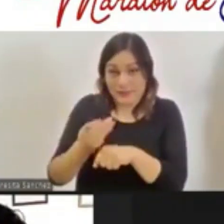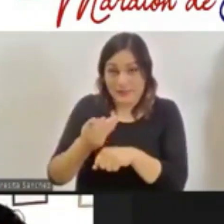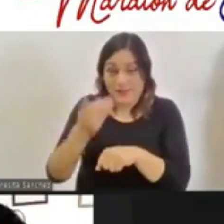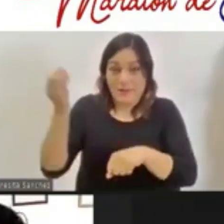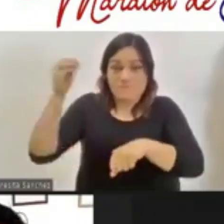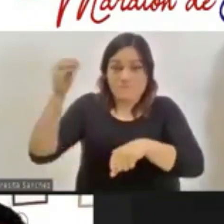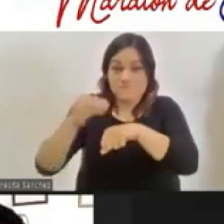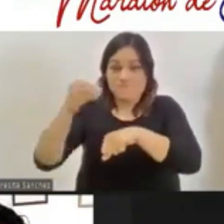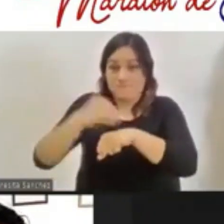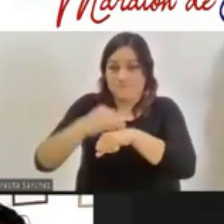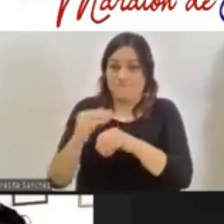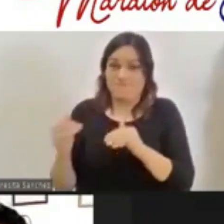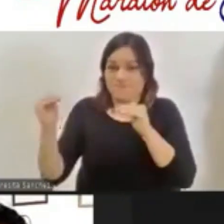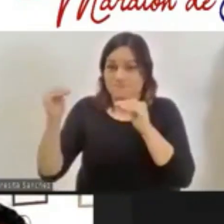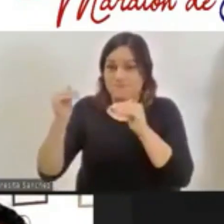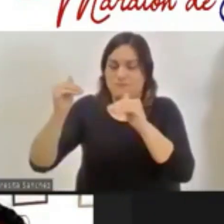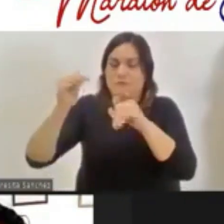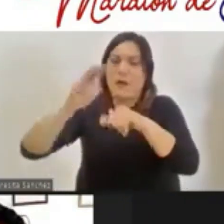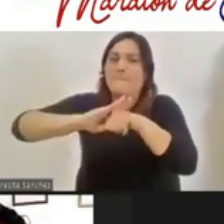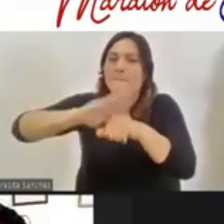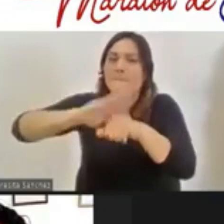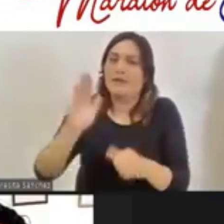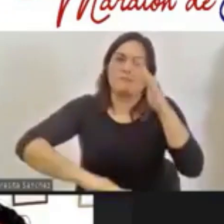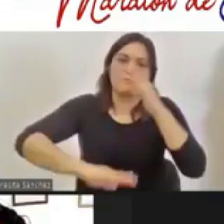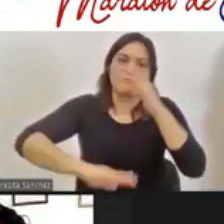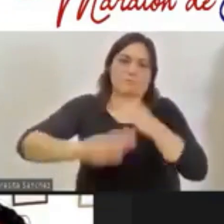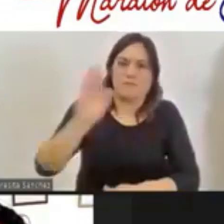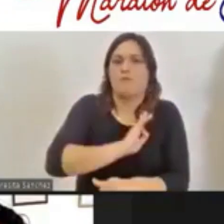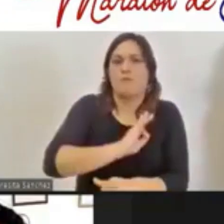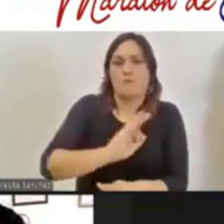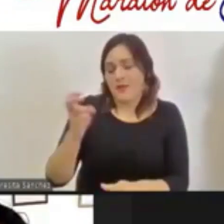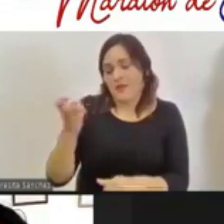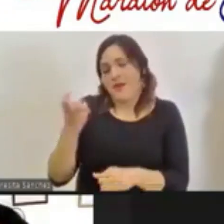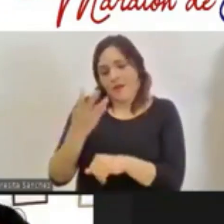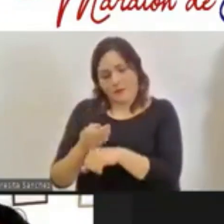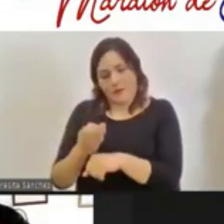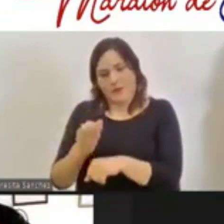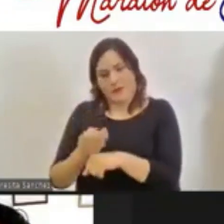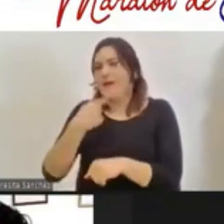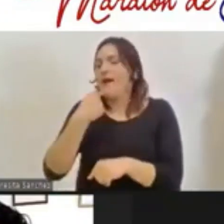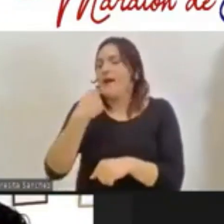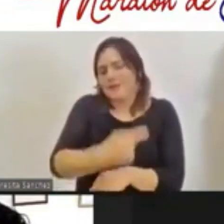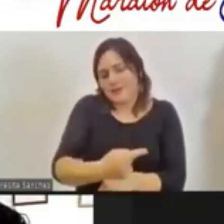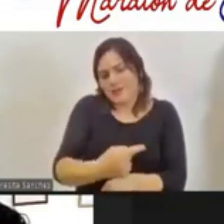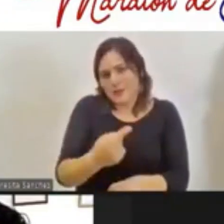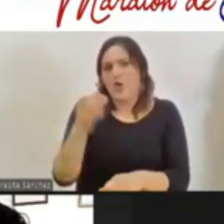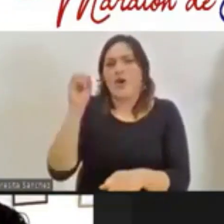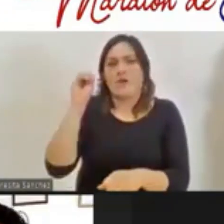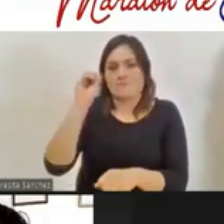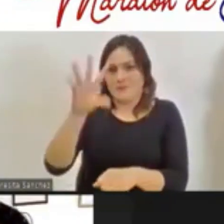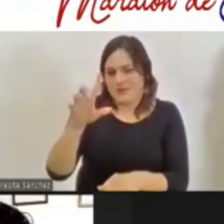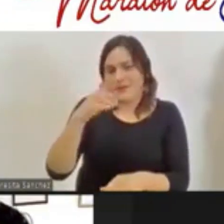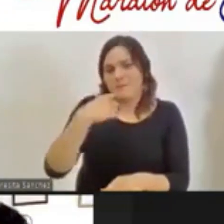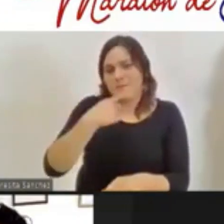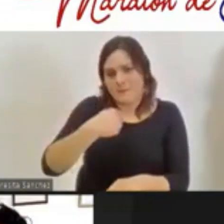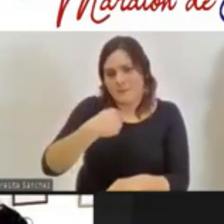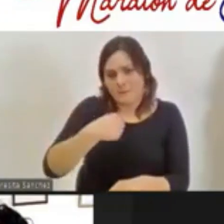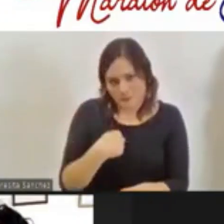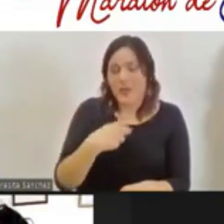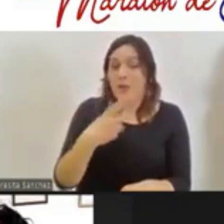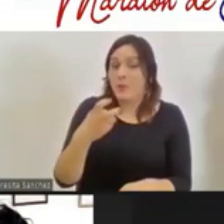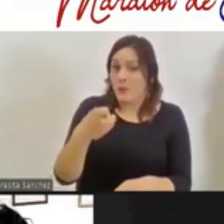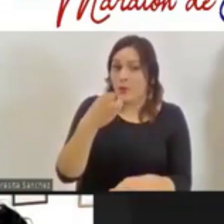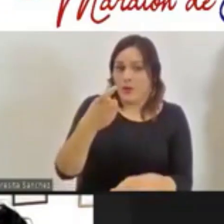sumando demasiado. Entonces, pues ahí se las dejo, me pidieron que lo hiciera en vivo, por eso lo hago así. Muchísimas